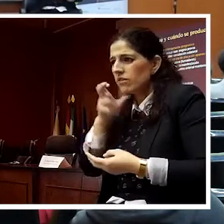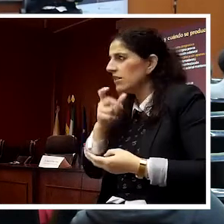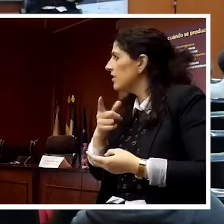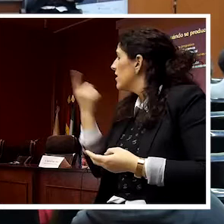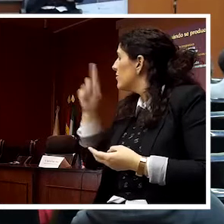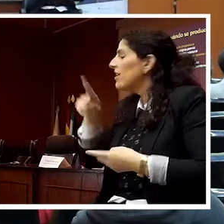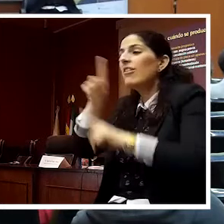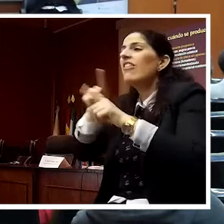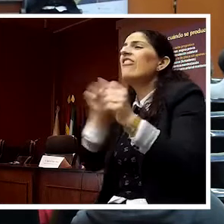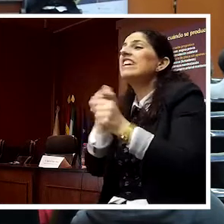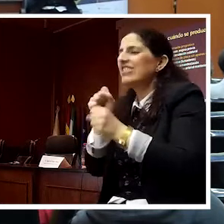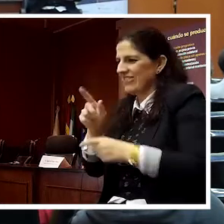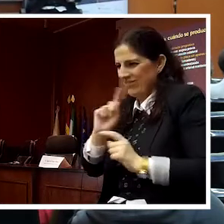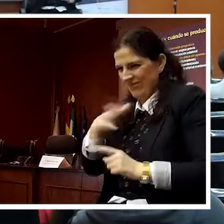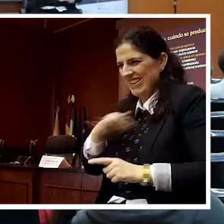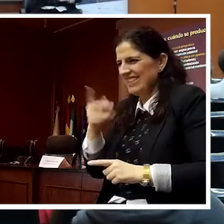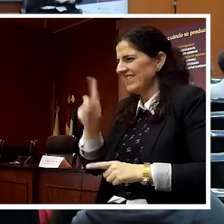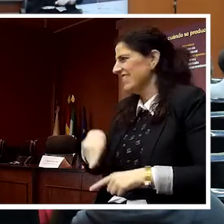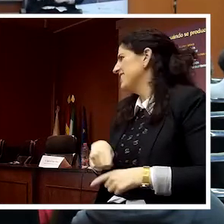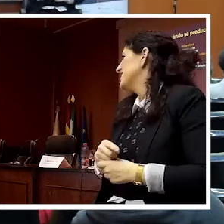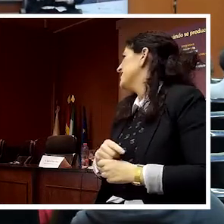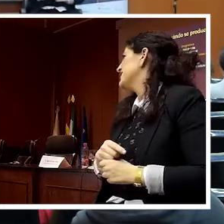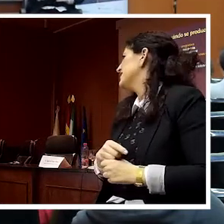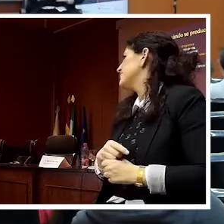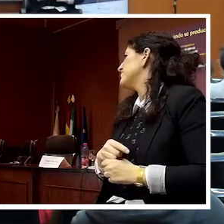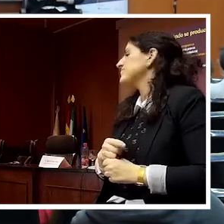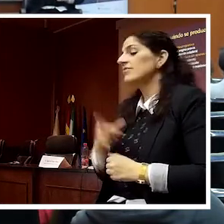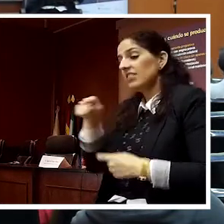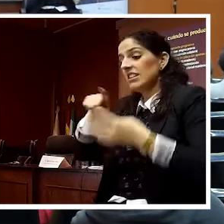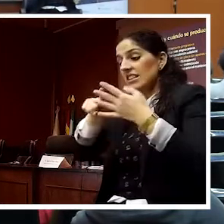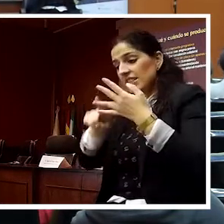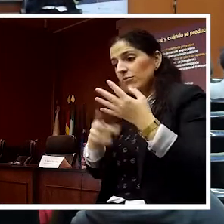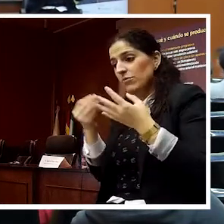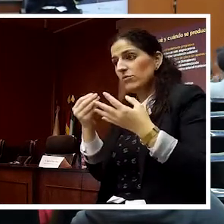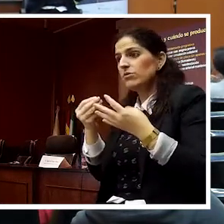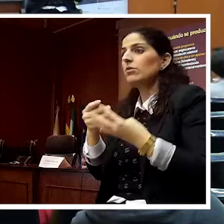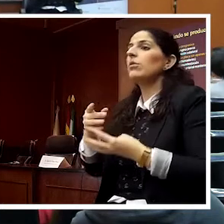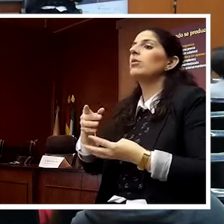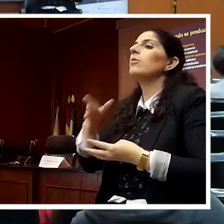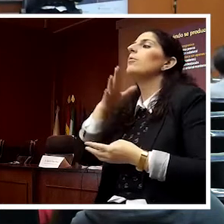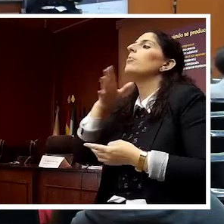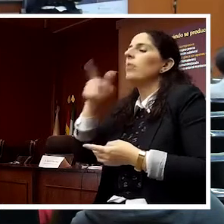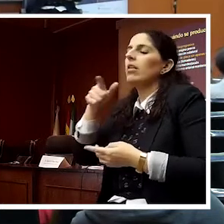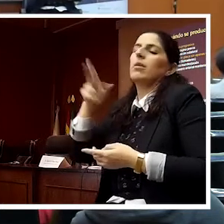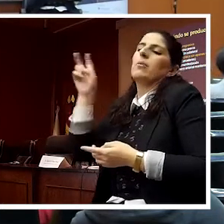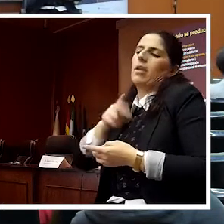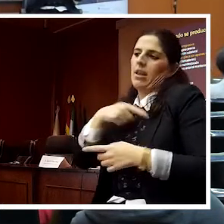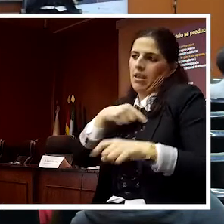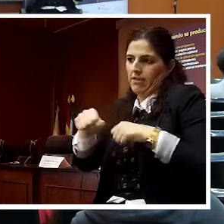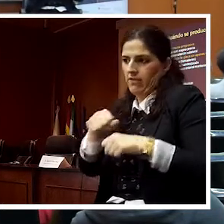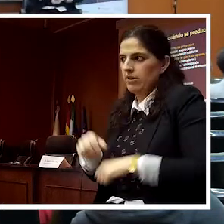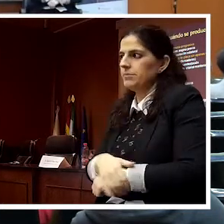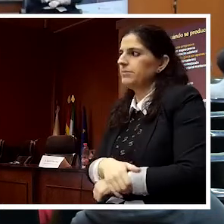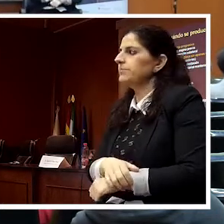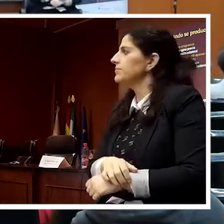padeciendo, pues son también datos de factores desencadenantes. Pero en definitiva,